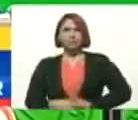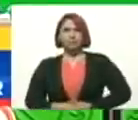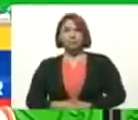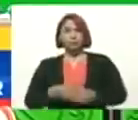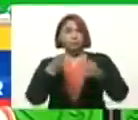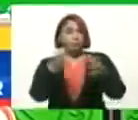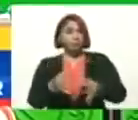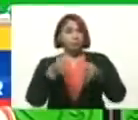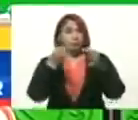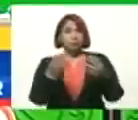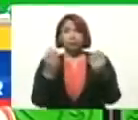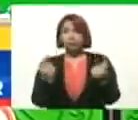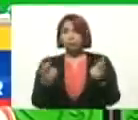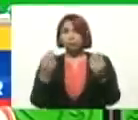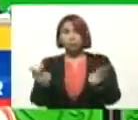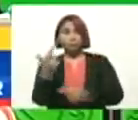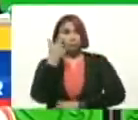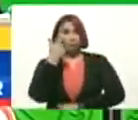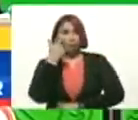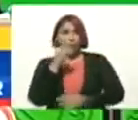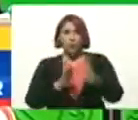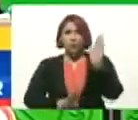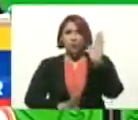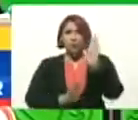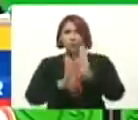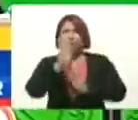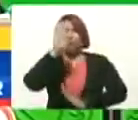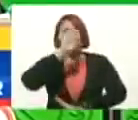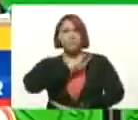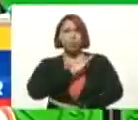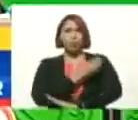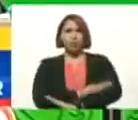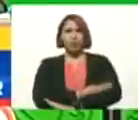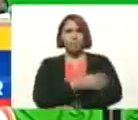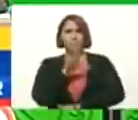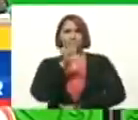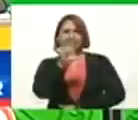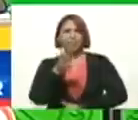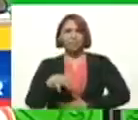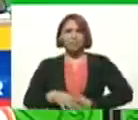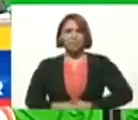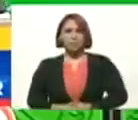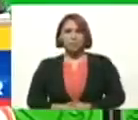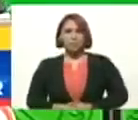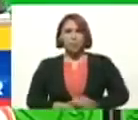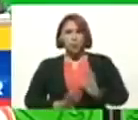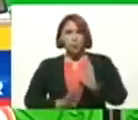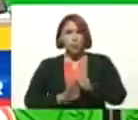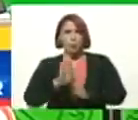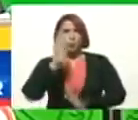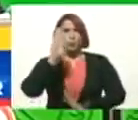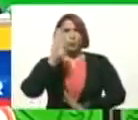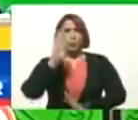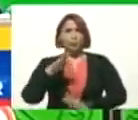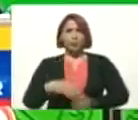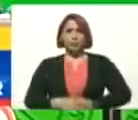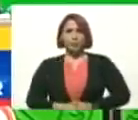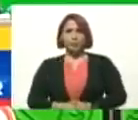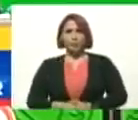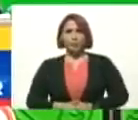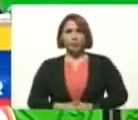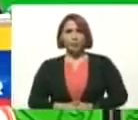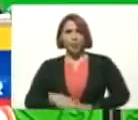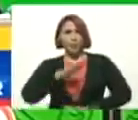siempre pendiente de incrementar el poder de la nación, de incrementar el poder